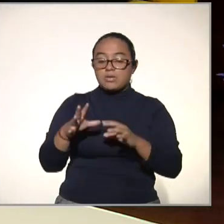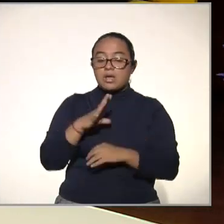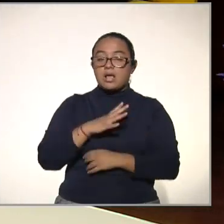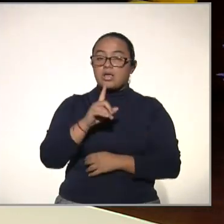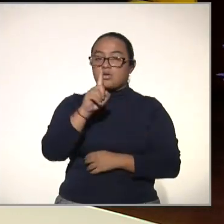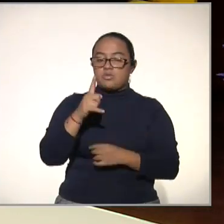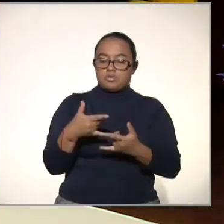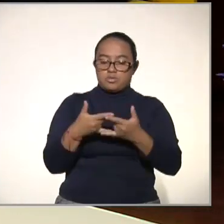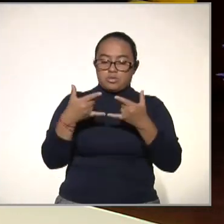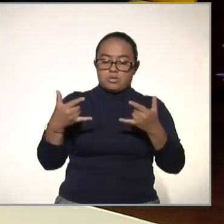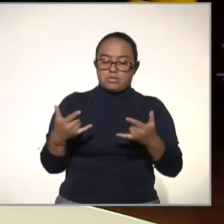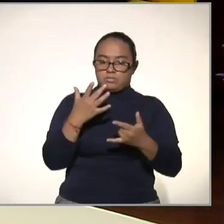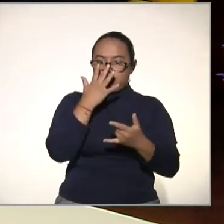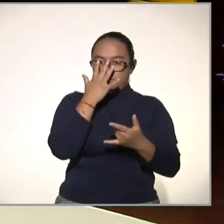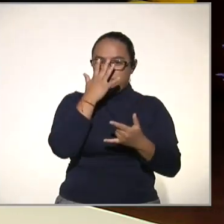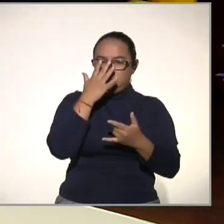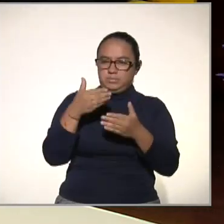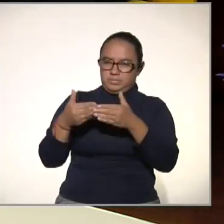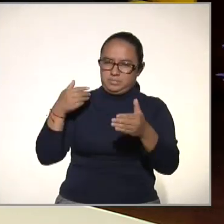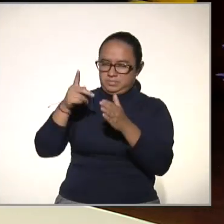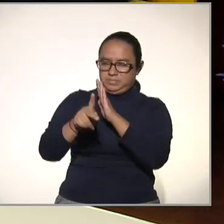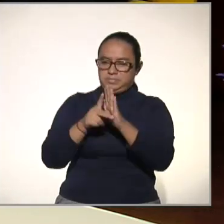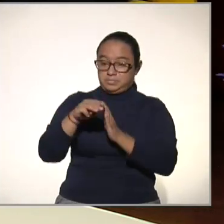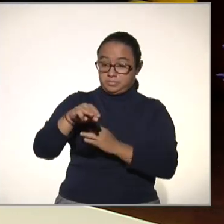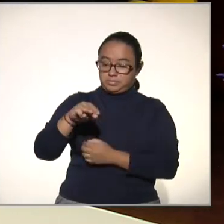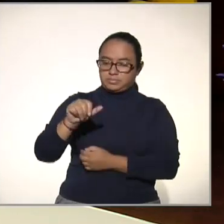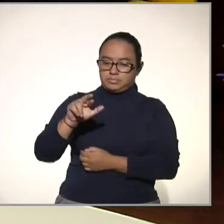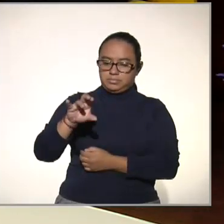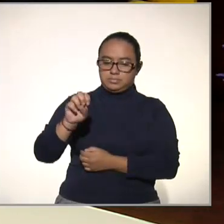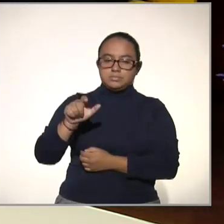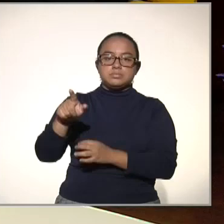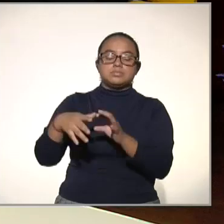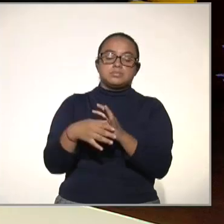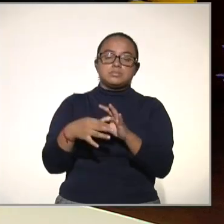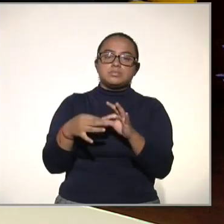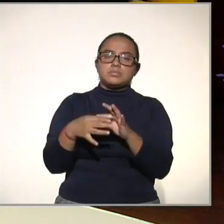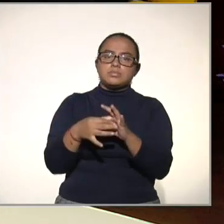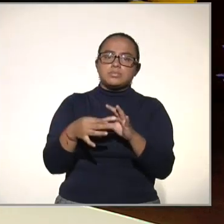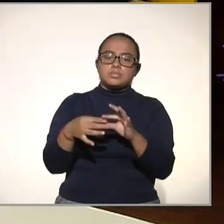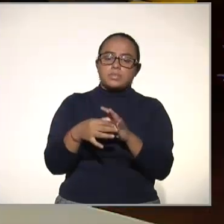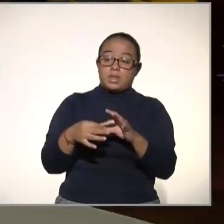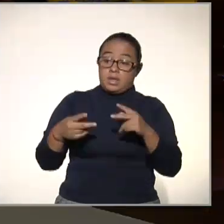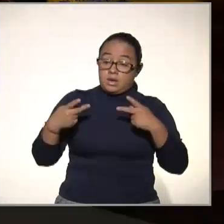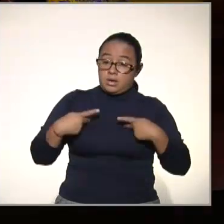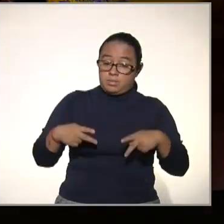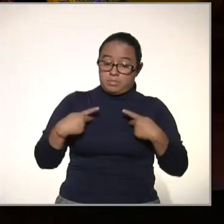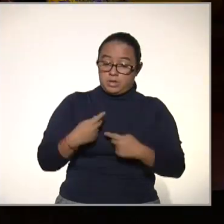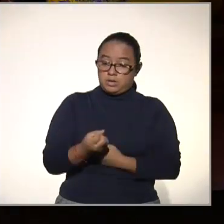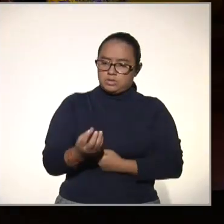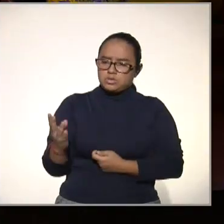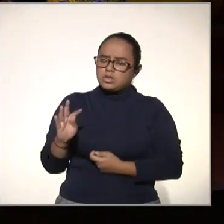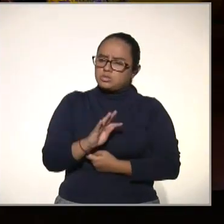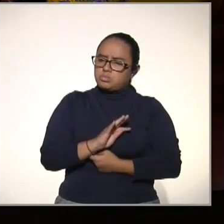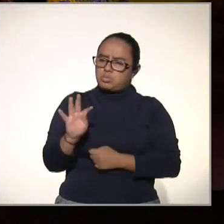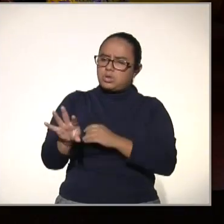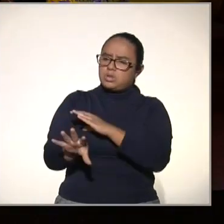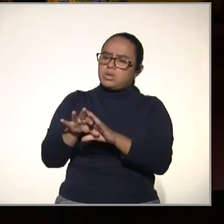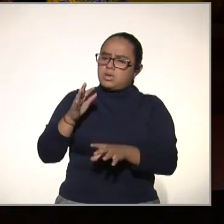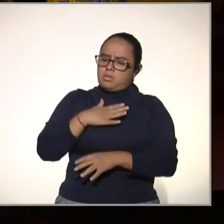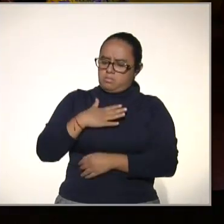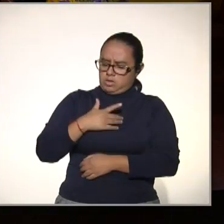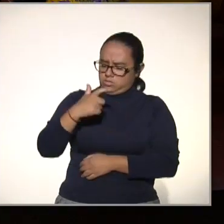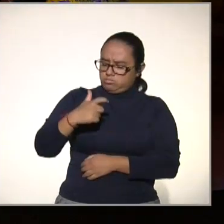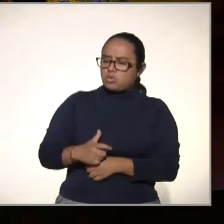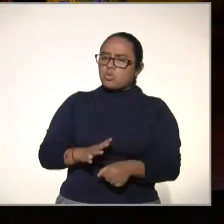testimonio. Antes de ir a la cápsula de Marisa, Lu nos comentaba esta parte de que las personas puedan tener la opción de